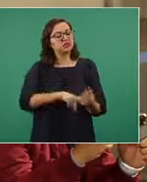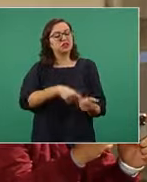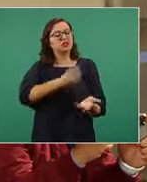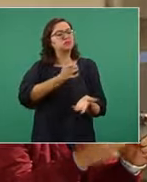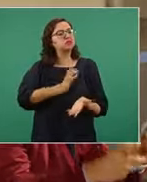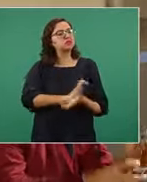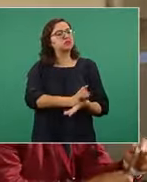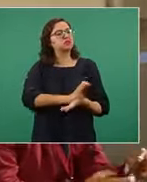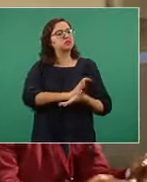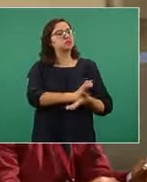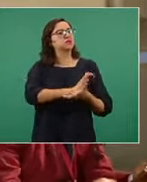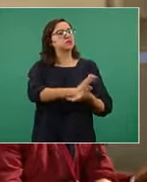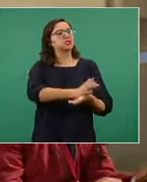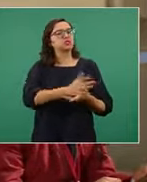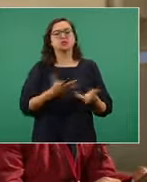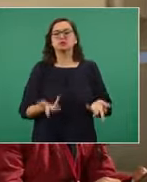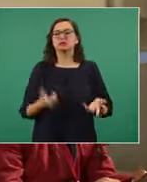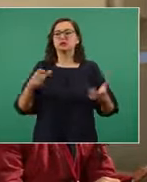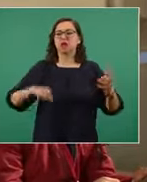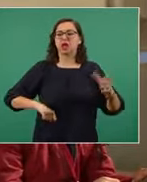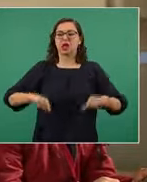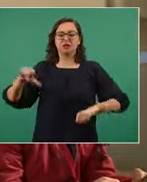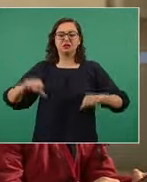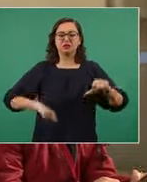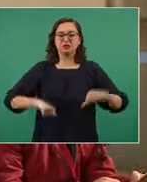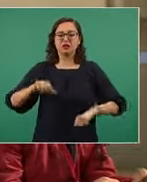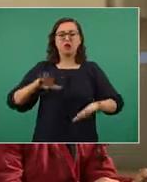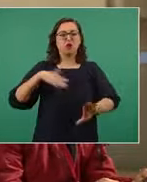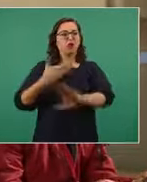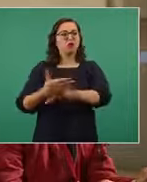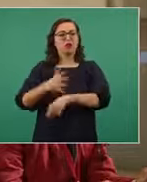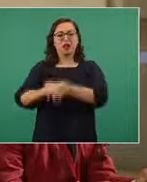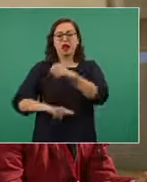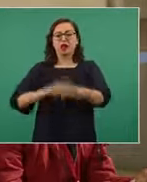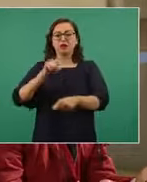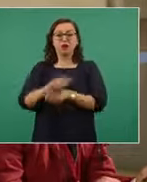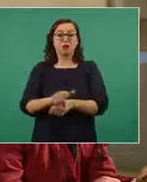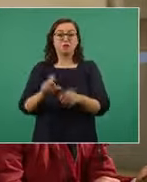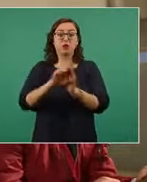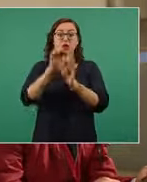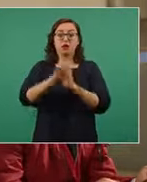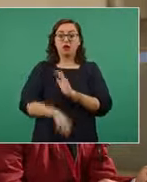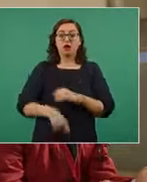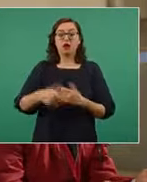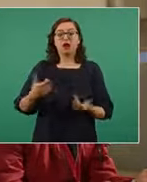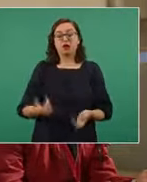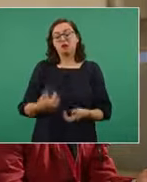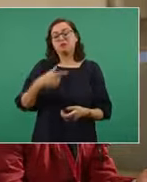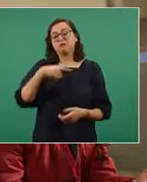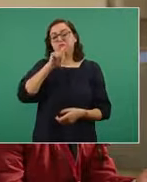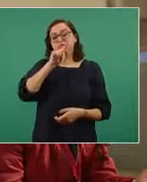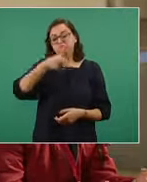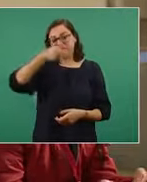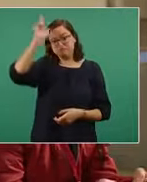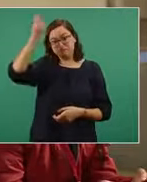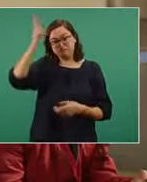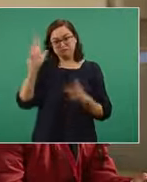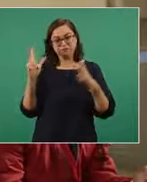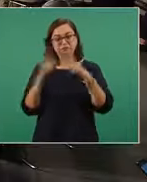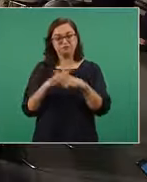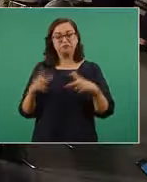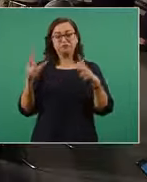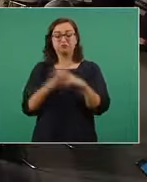tauromaquia frente a otras actividades bárbaras similares como son las peleas de gallos. Para que no haya discriminación, como refiere